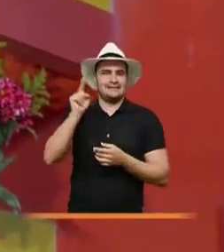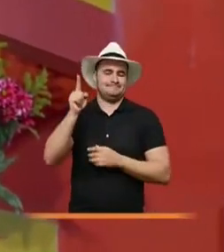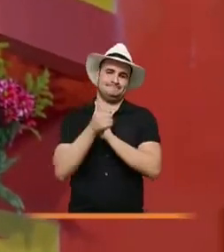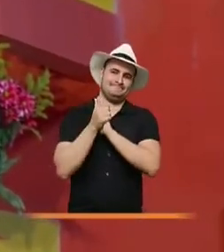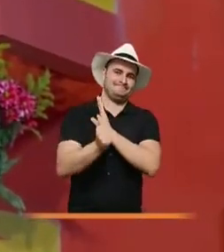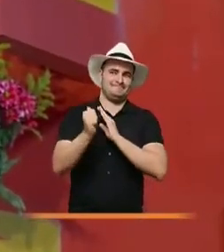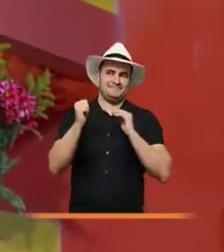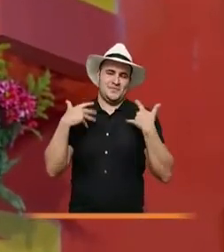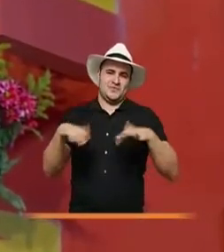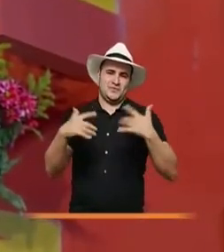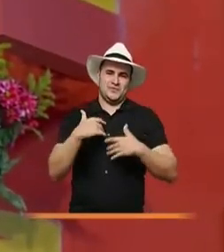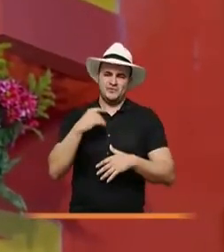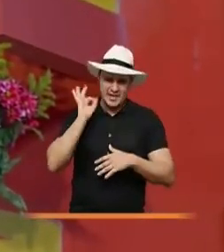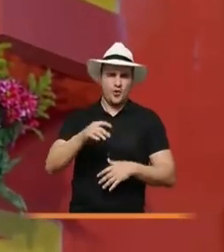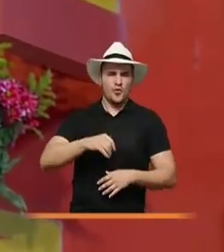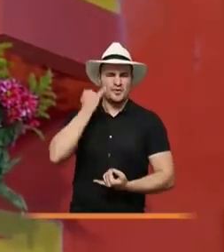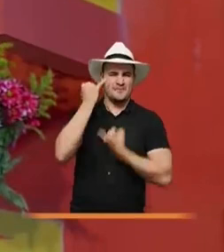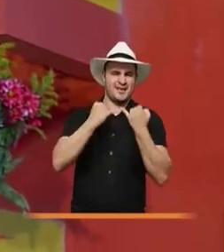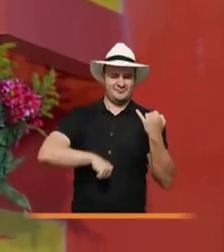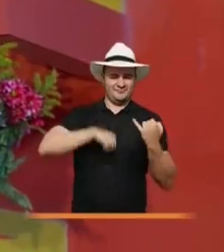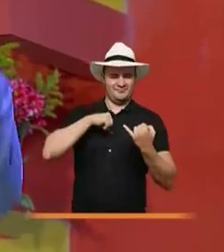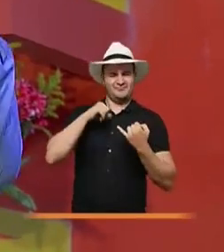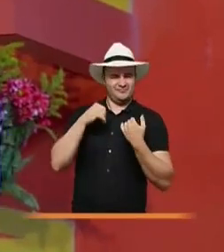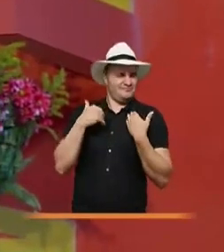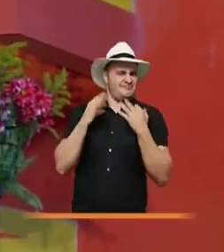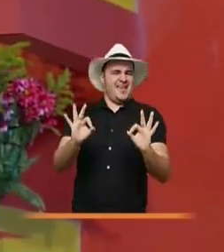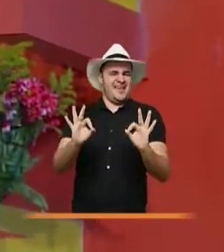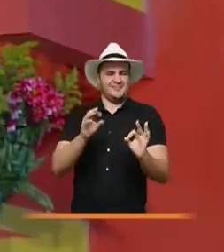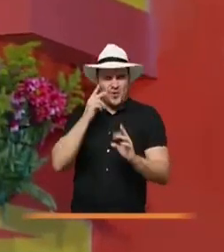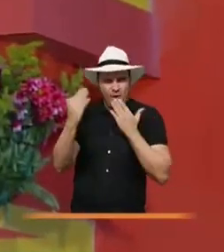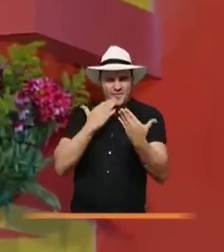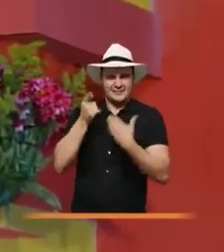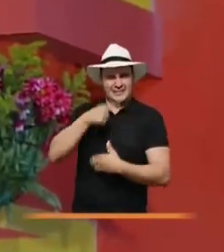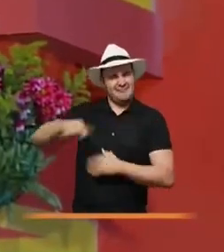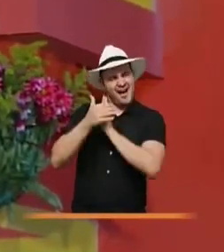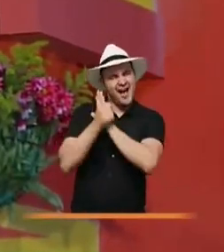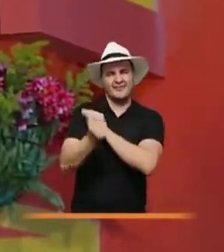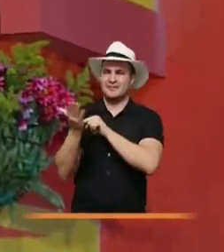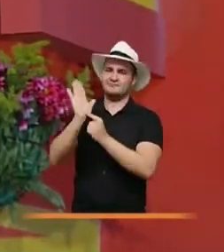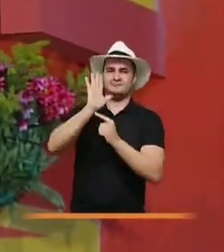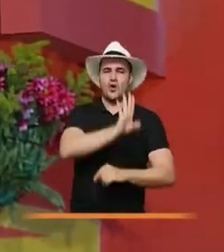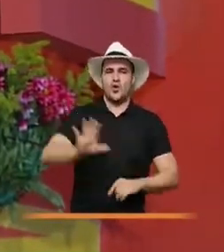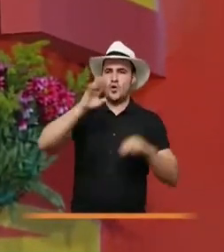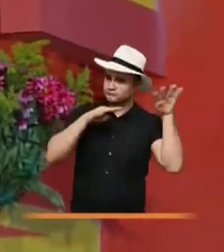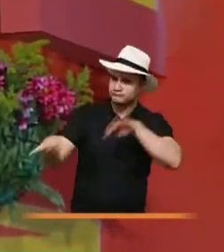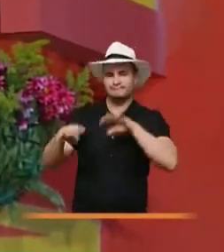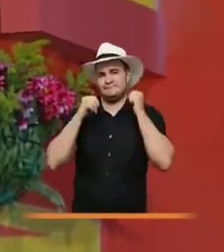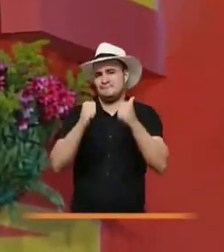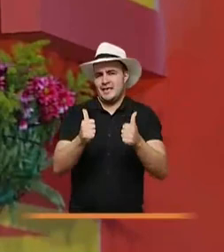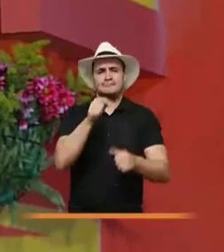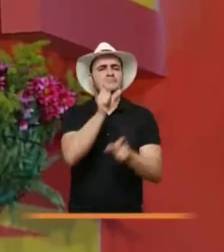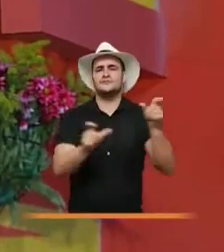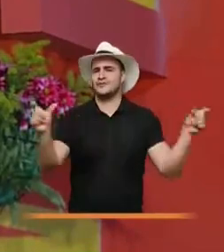bien porque los ojos de colombia están puestos en la trova están puestos en el festival y están puestos en nuestros artistas